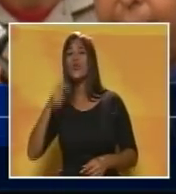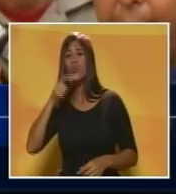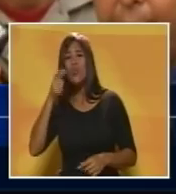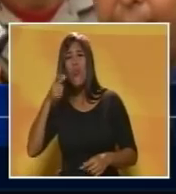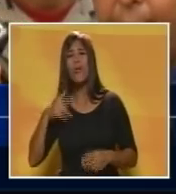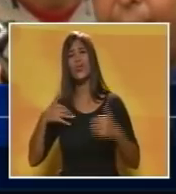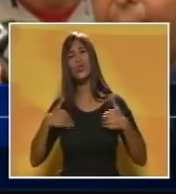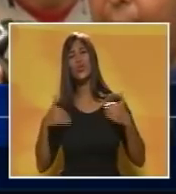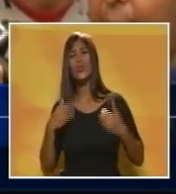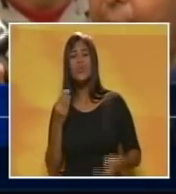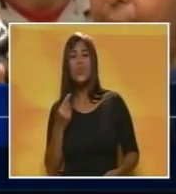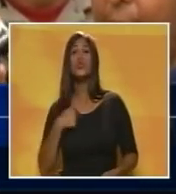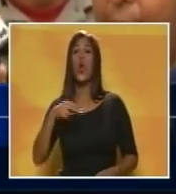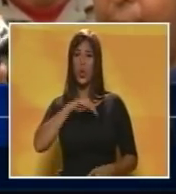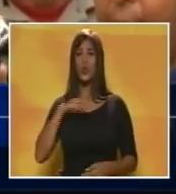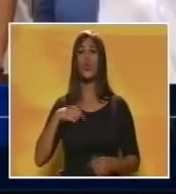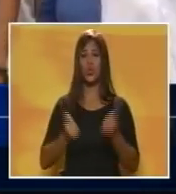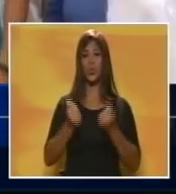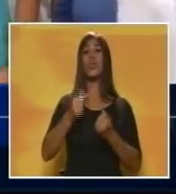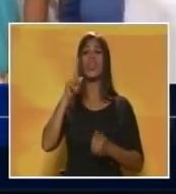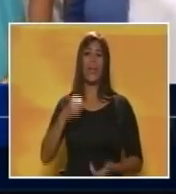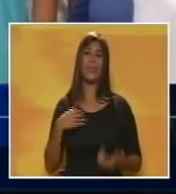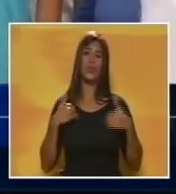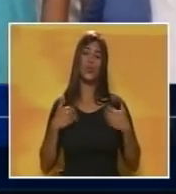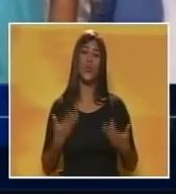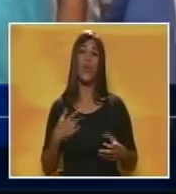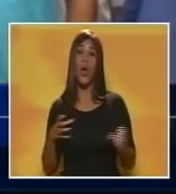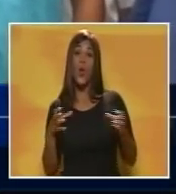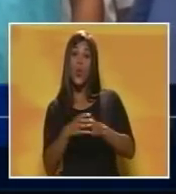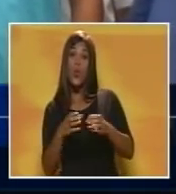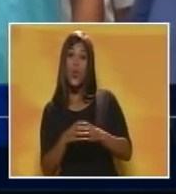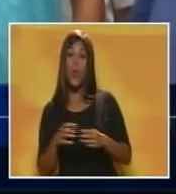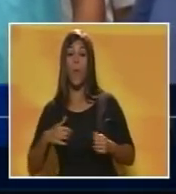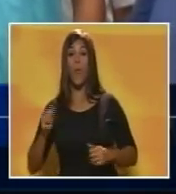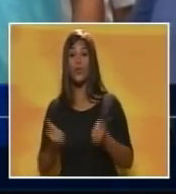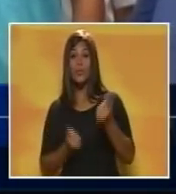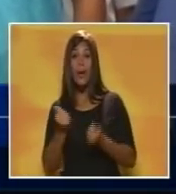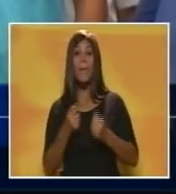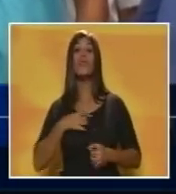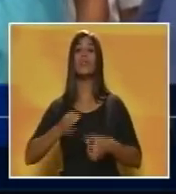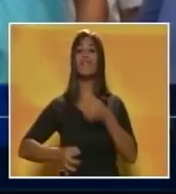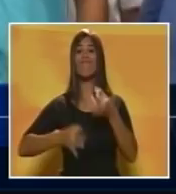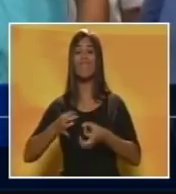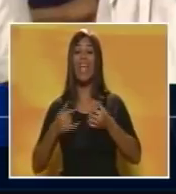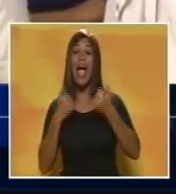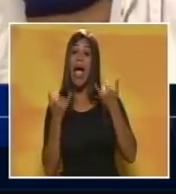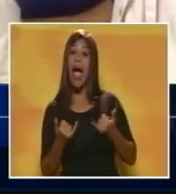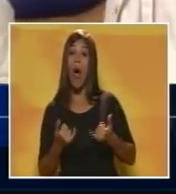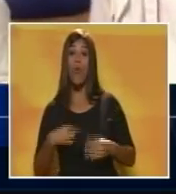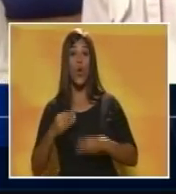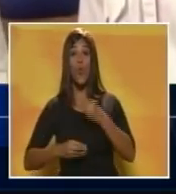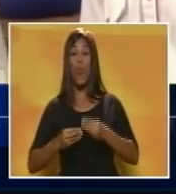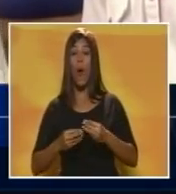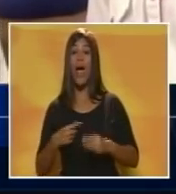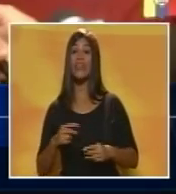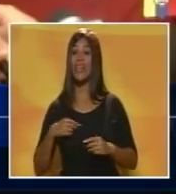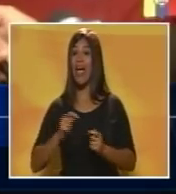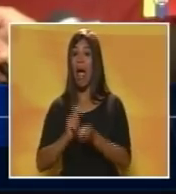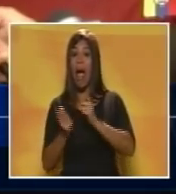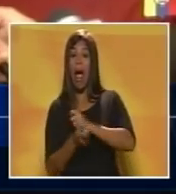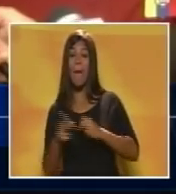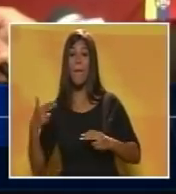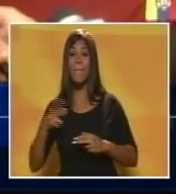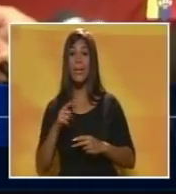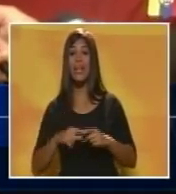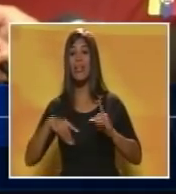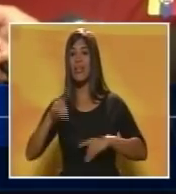pueblo y nosotros como transportistas. El gremio de transporte señala que hasta ahora no se ha realizado el ajuste del pasaje en